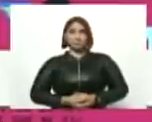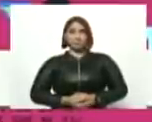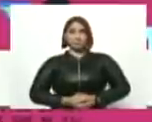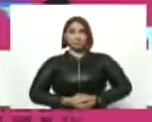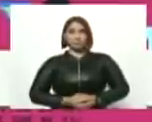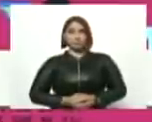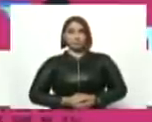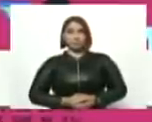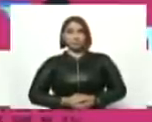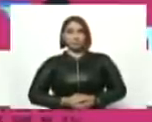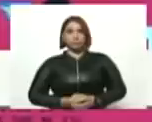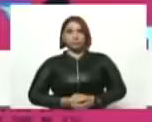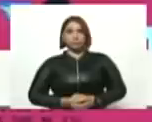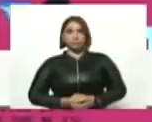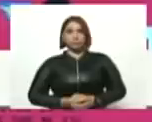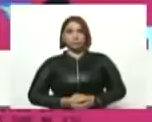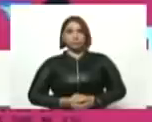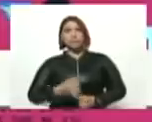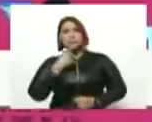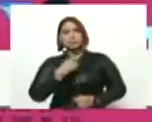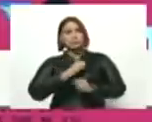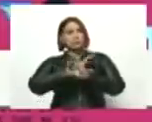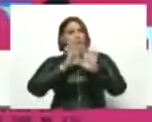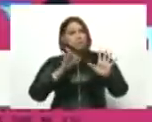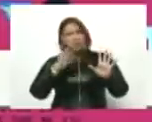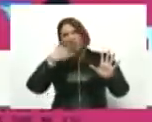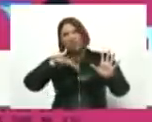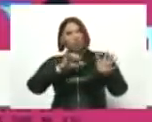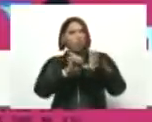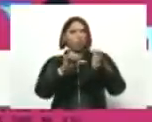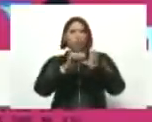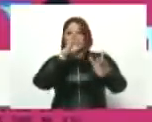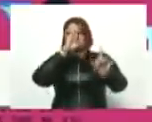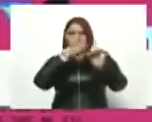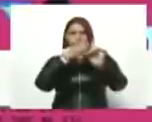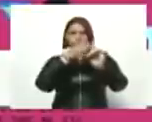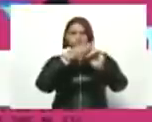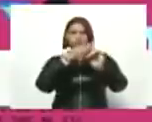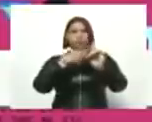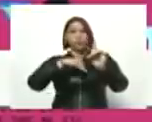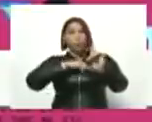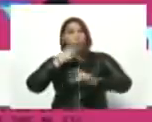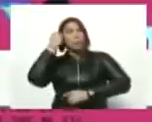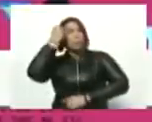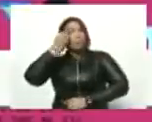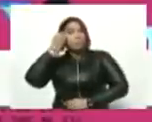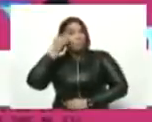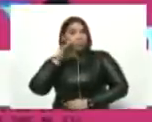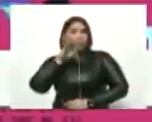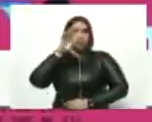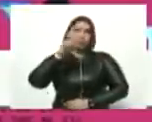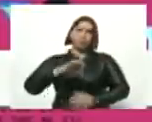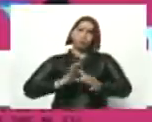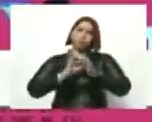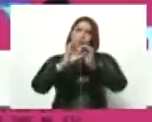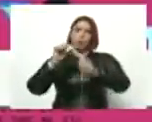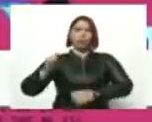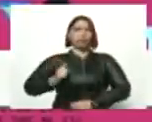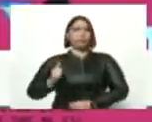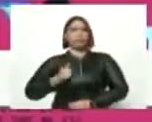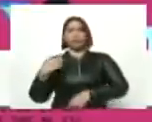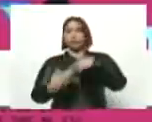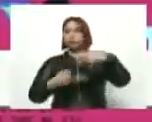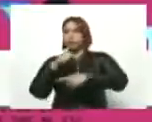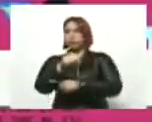Eso dice claramente hacia dónde vamos. Pensamos en el futuro y consolidamos cualquier